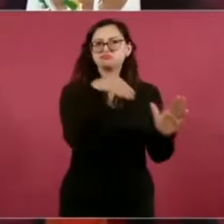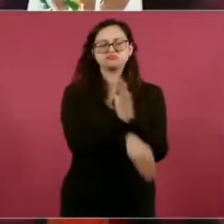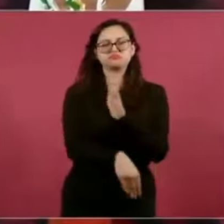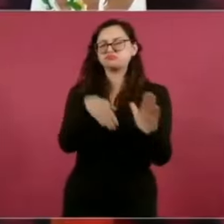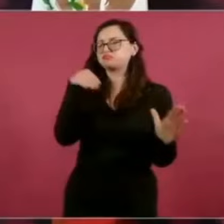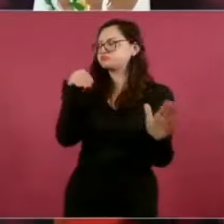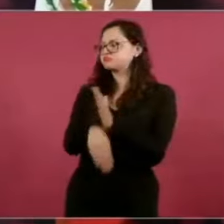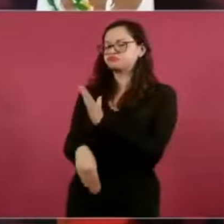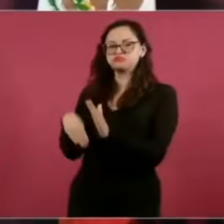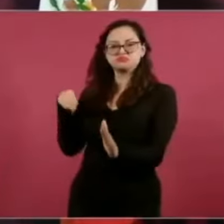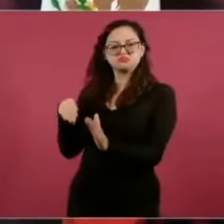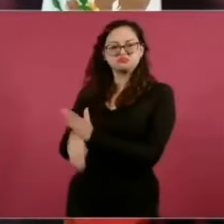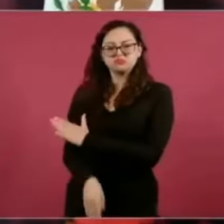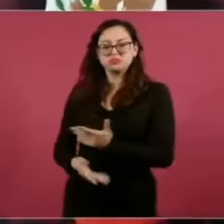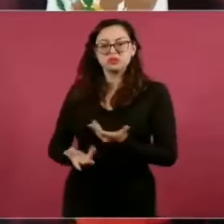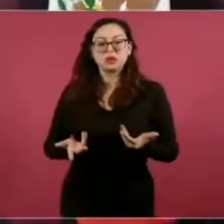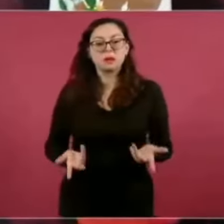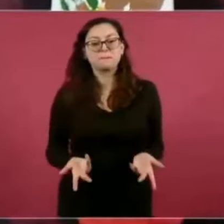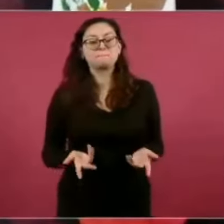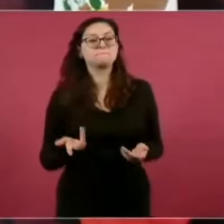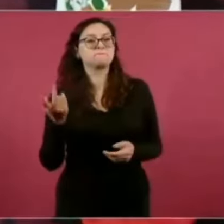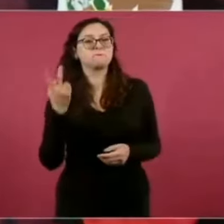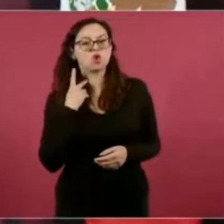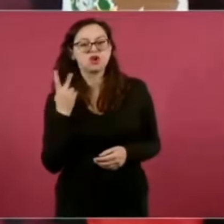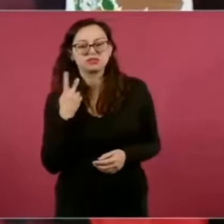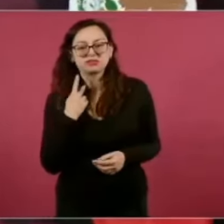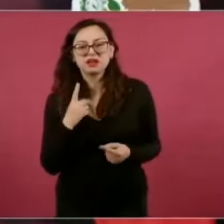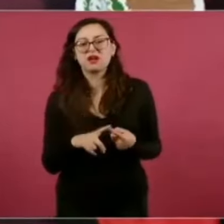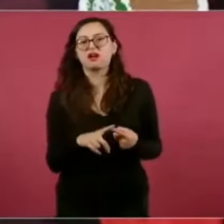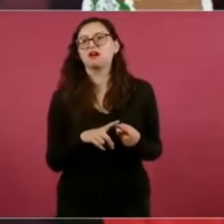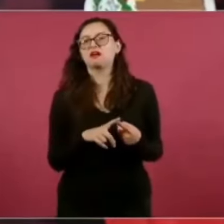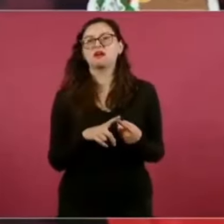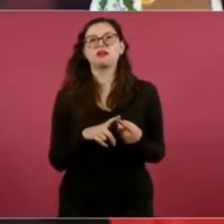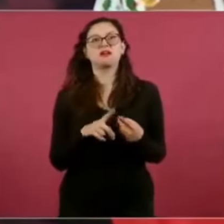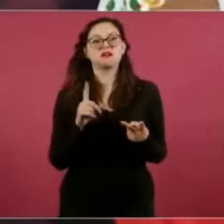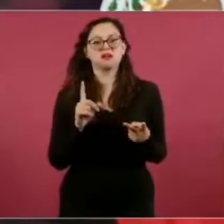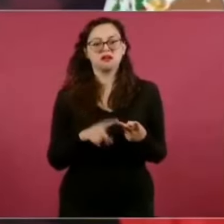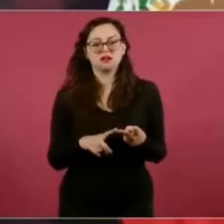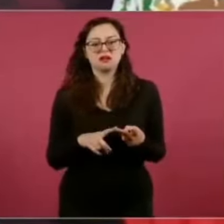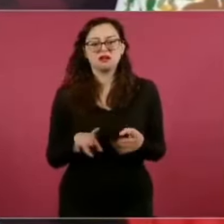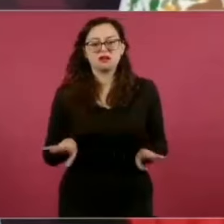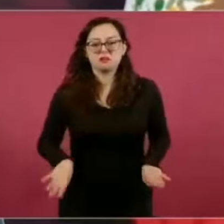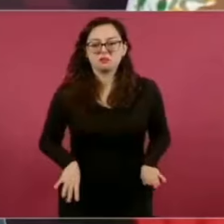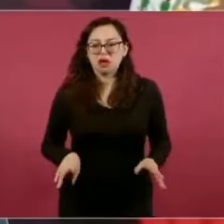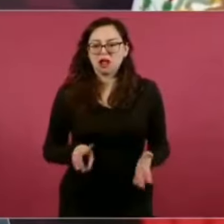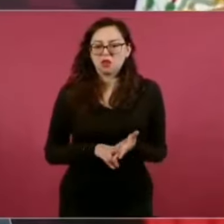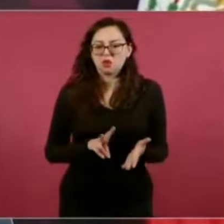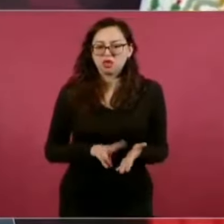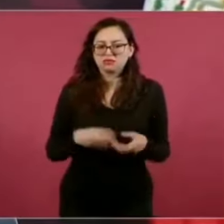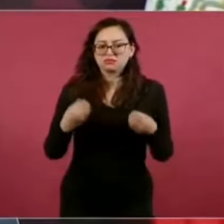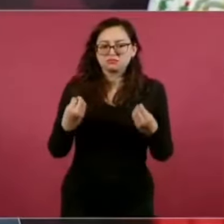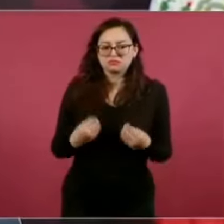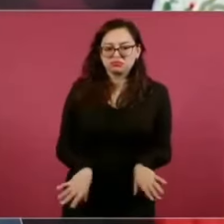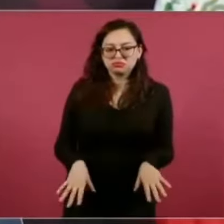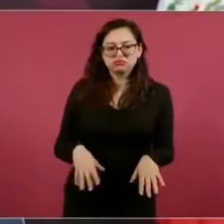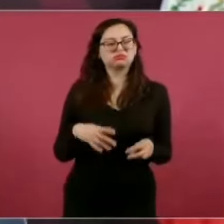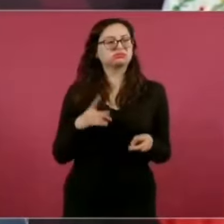en lo político, en la pérdida de valores.